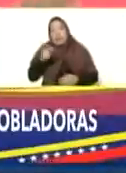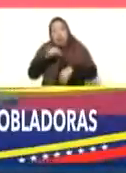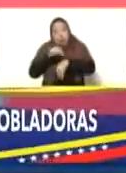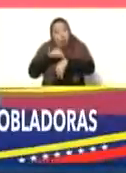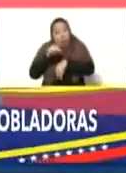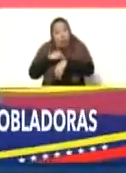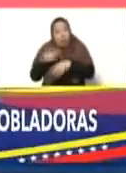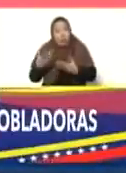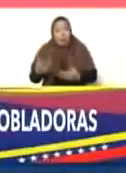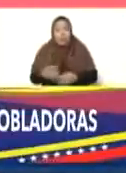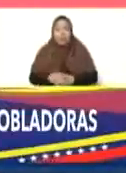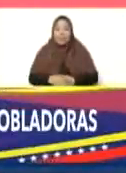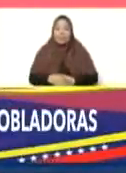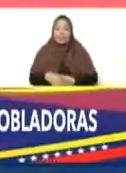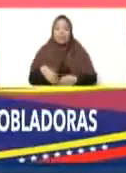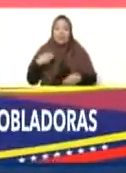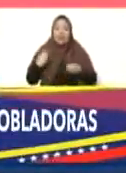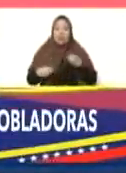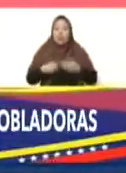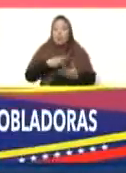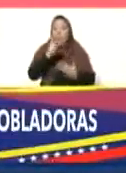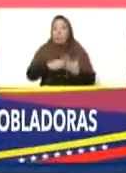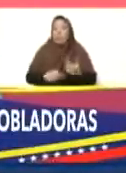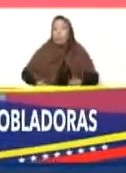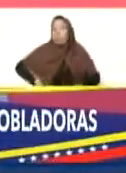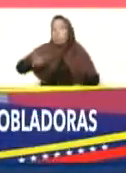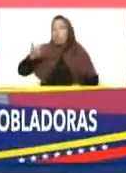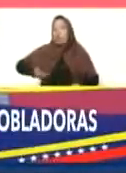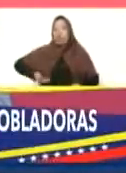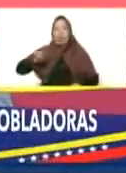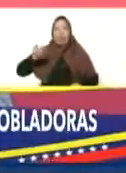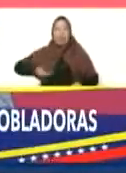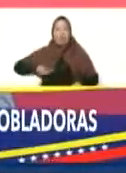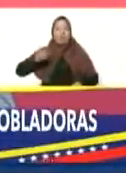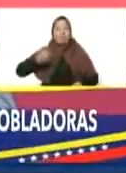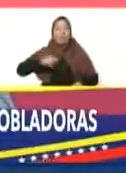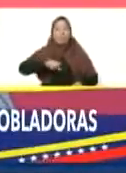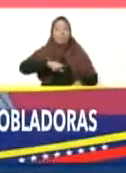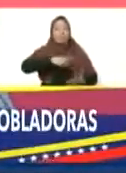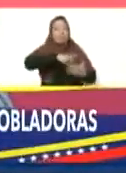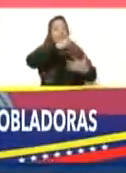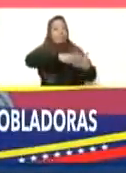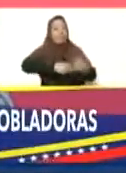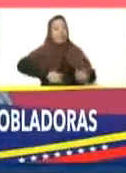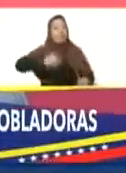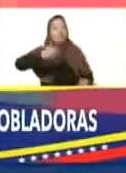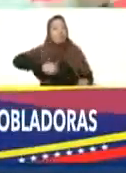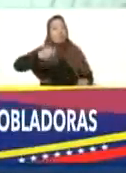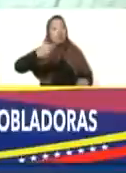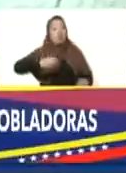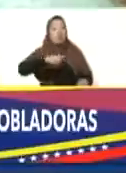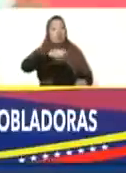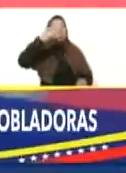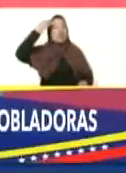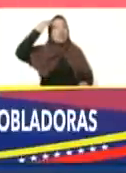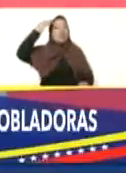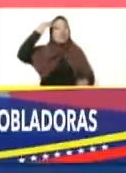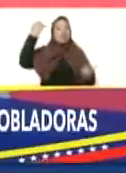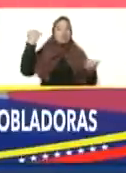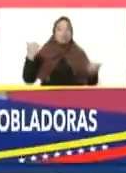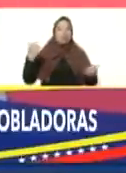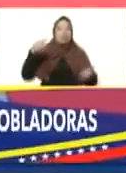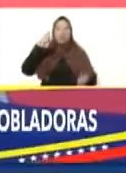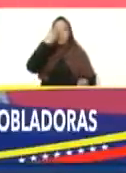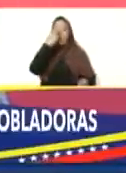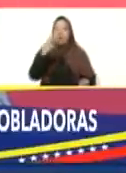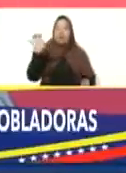esa propuesta es muy importante muy importante yo estuve como saben ustedes ahora en esta gira